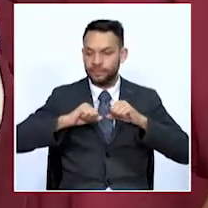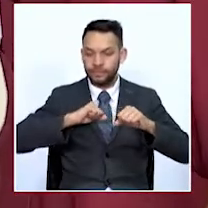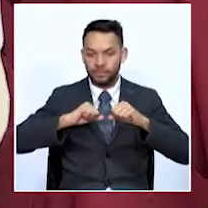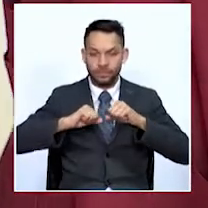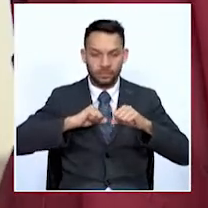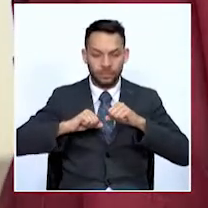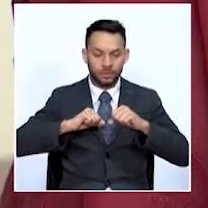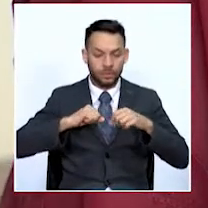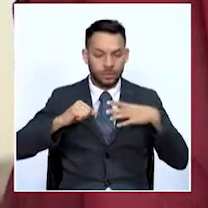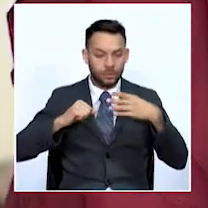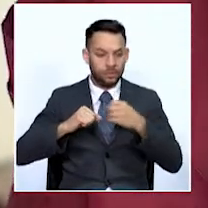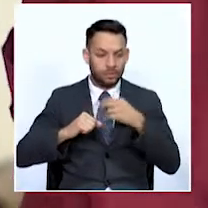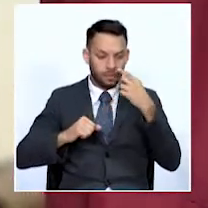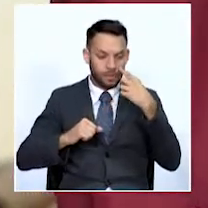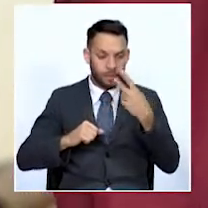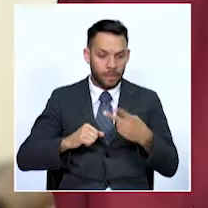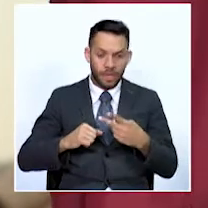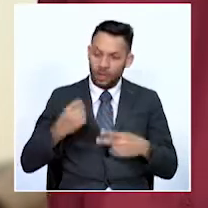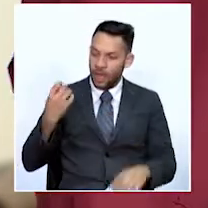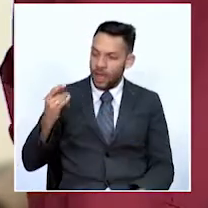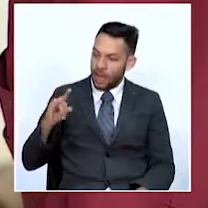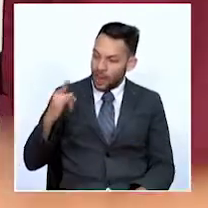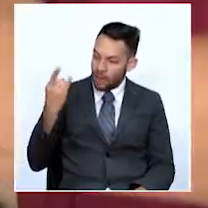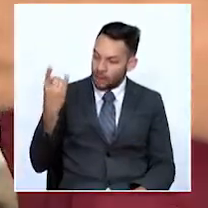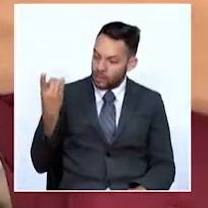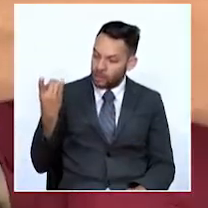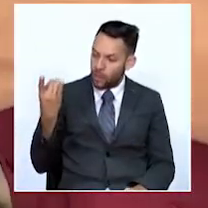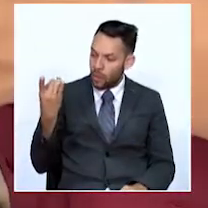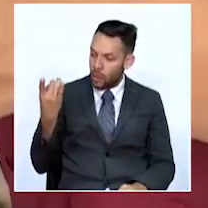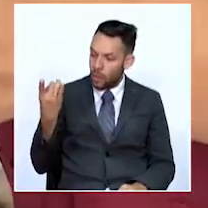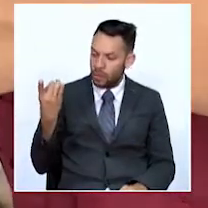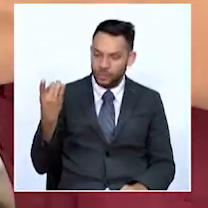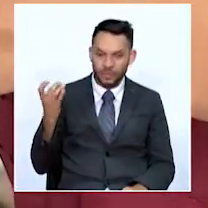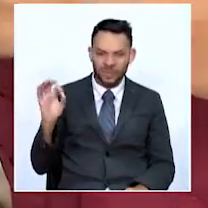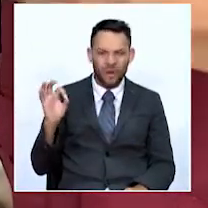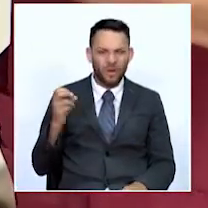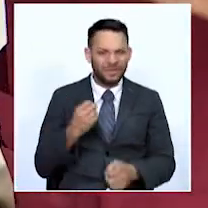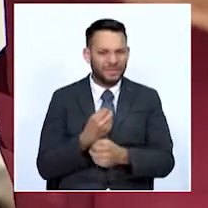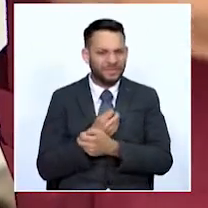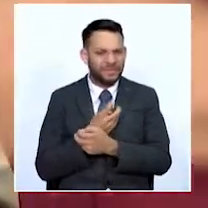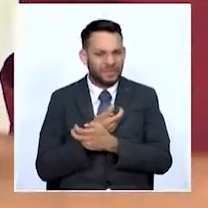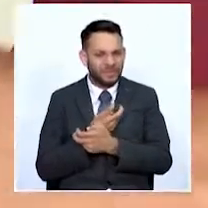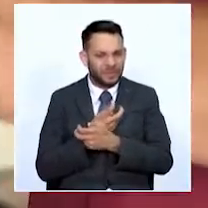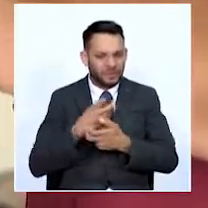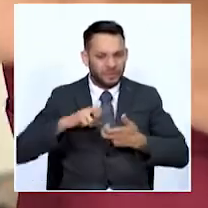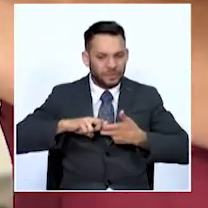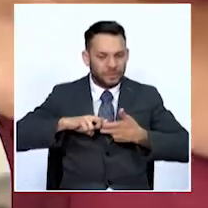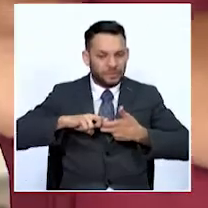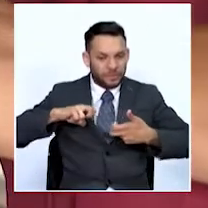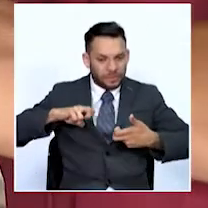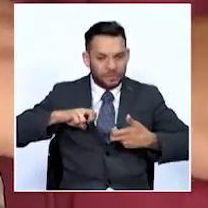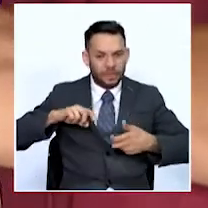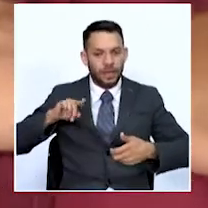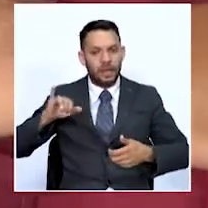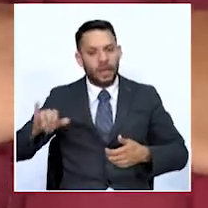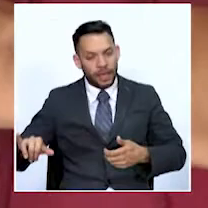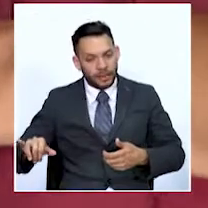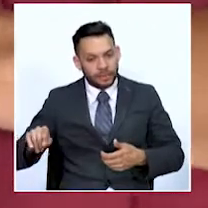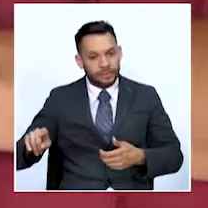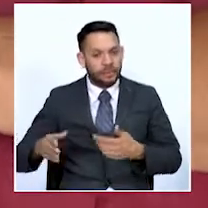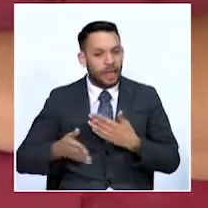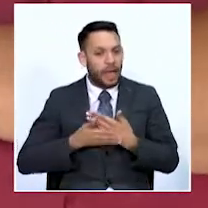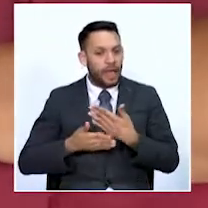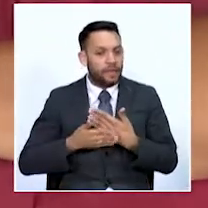no doblamos bien y nos duele y nos traquea, o sea, sentimos ese clic y se nos traba, puede ser una lesión